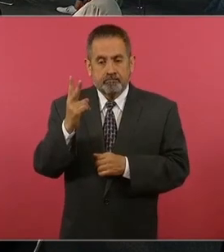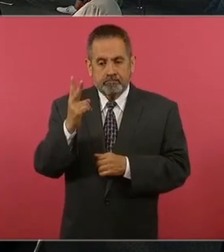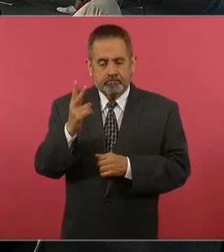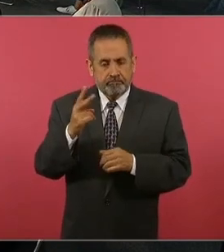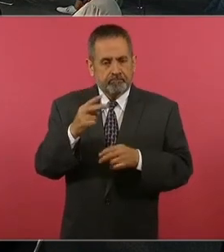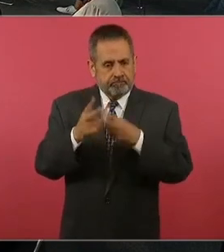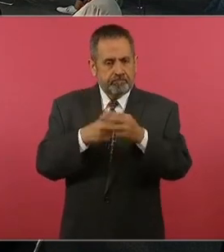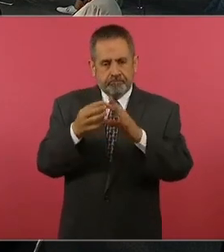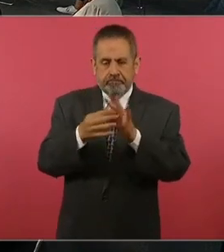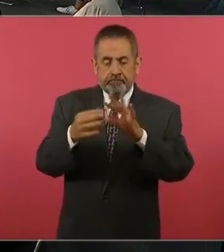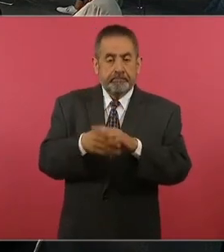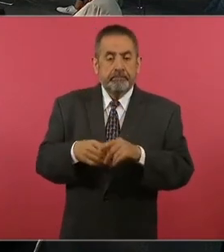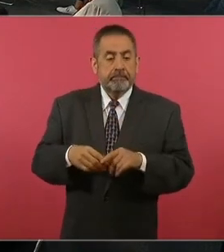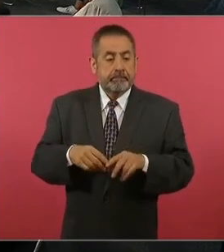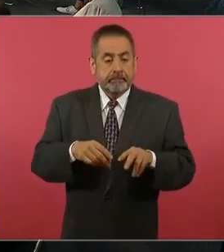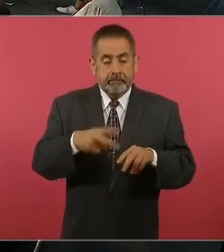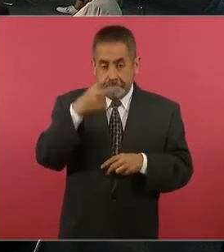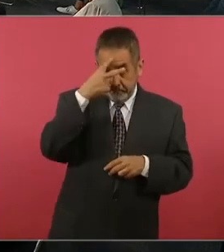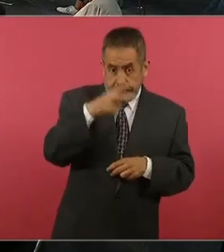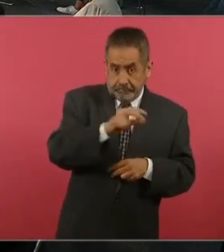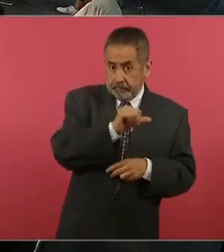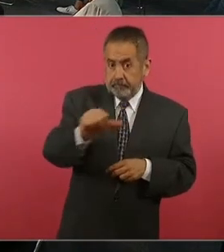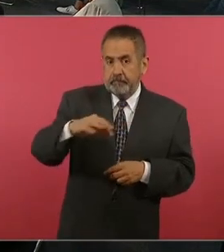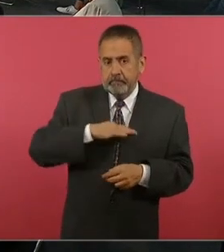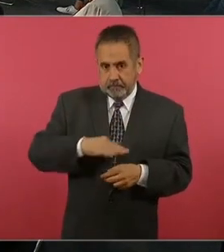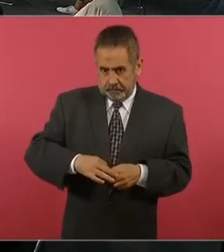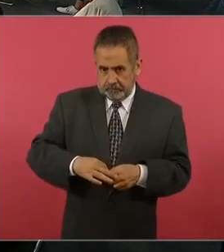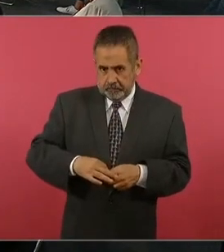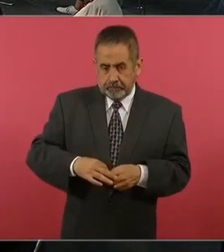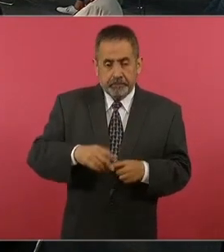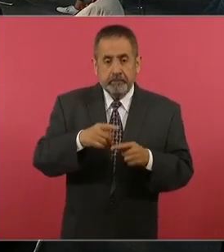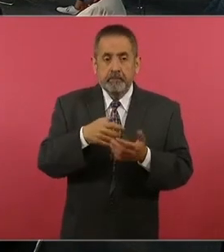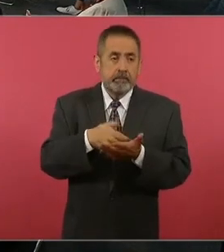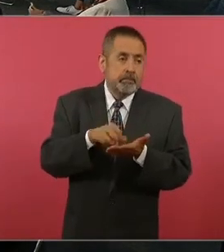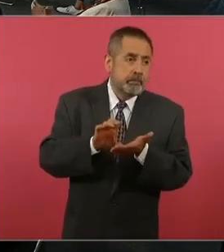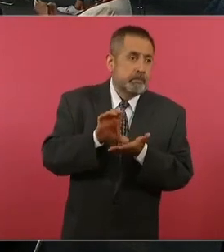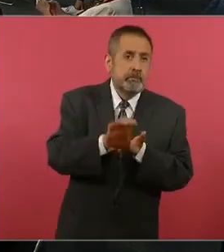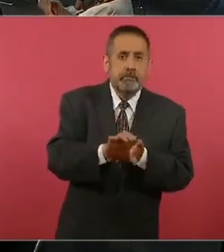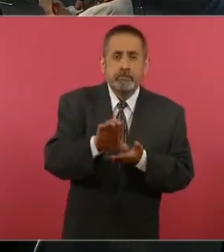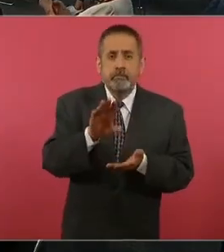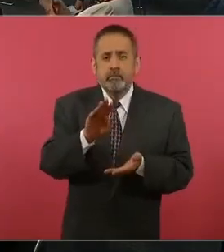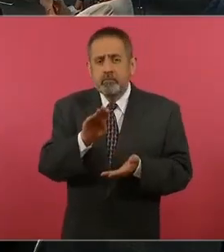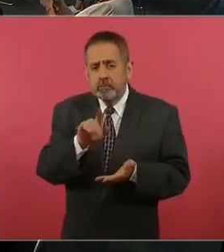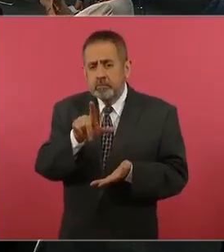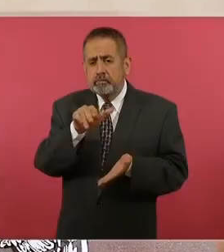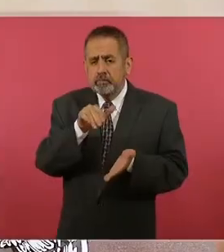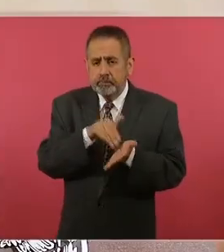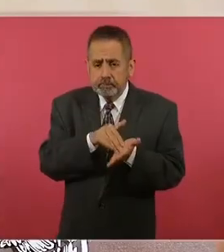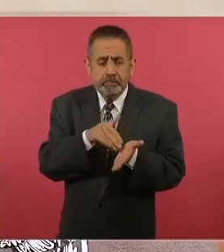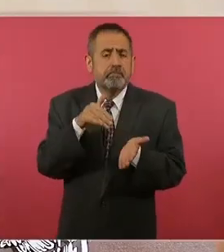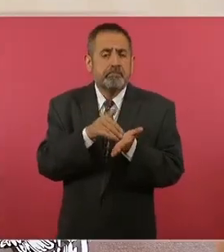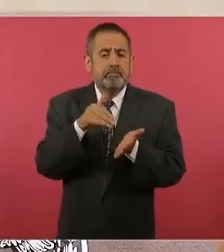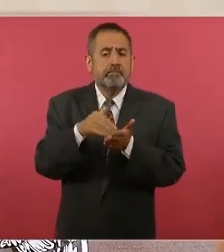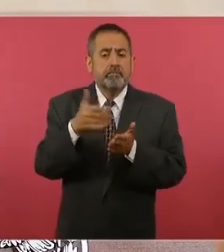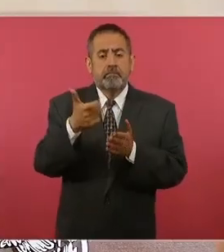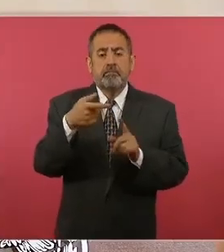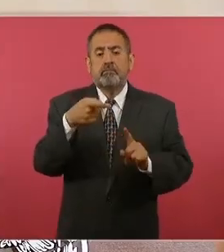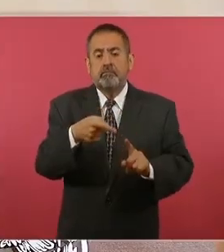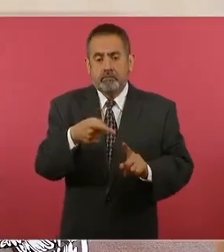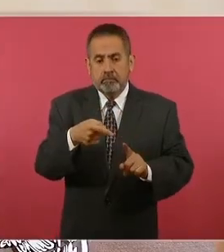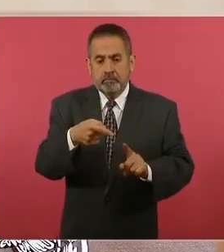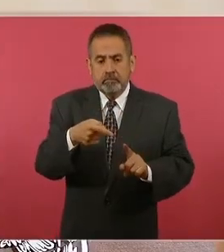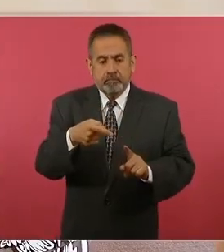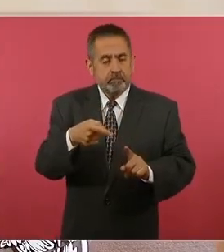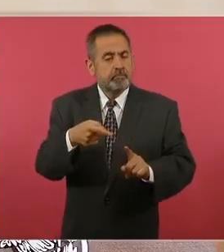quisiera comentar. Está el México-Toluca. Ahí la inversión fue de 97,000 millones de pesos. Esto, como